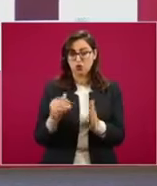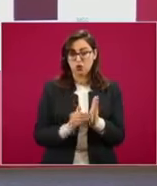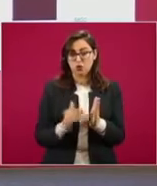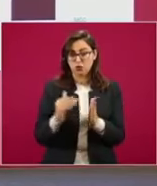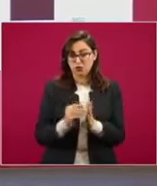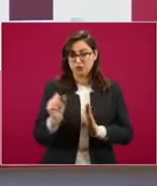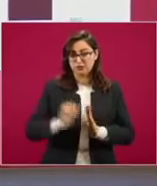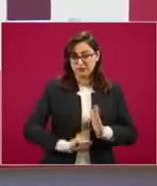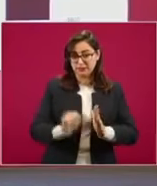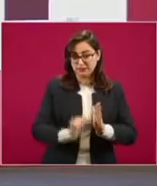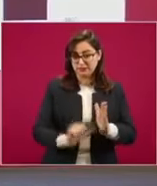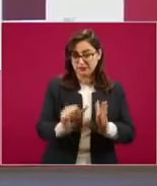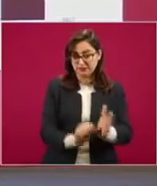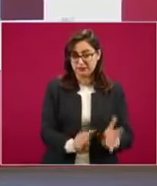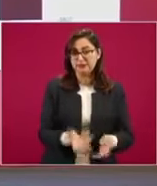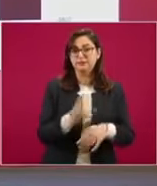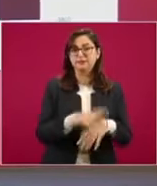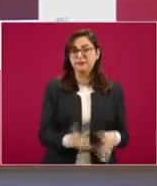al